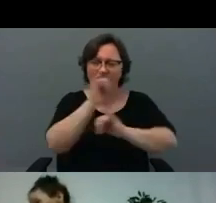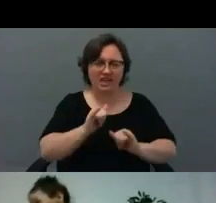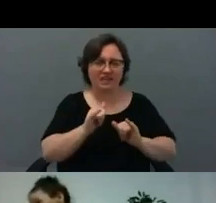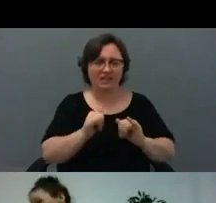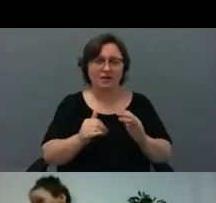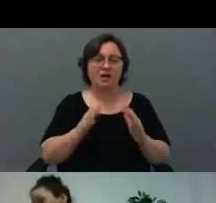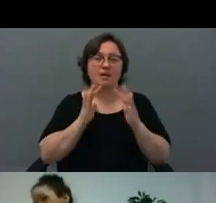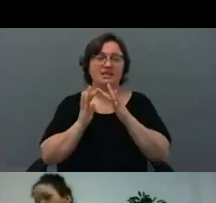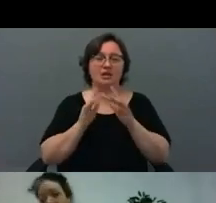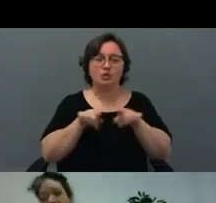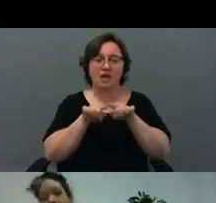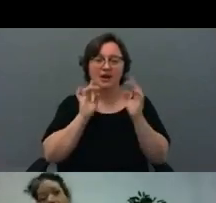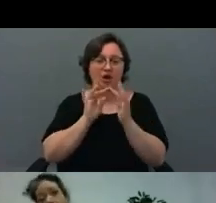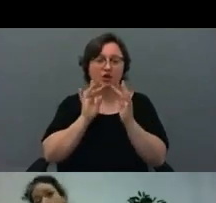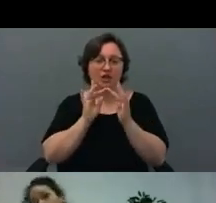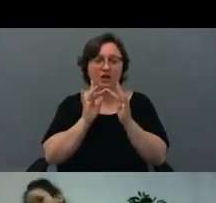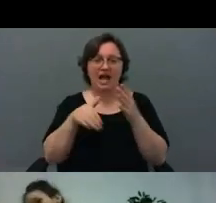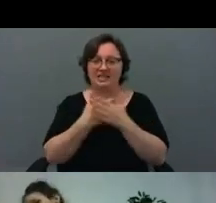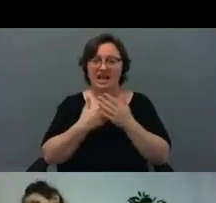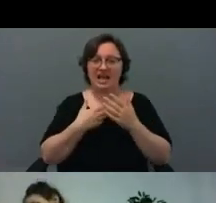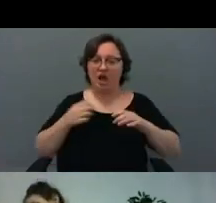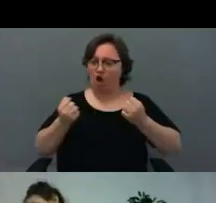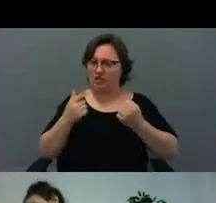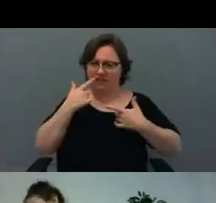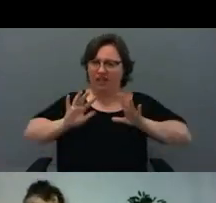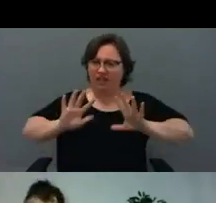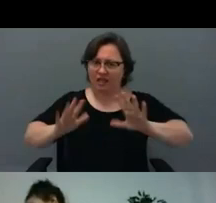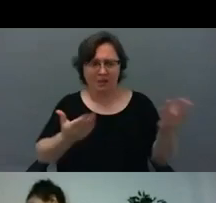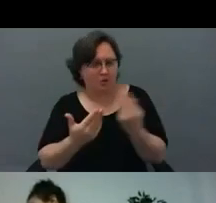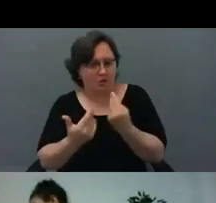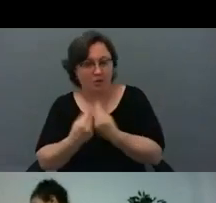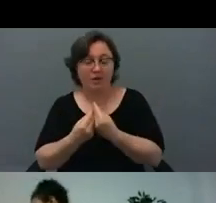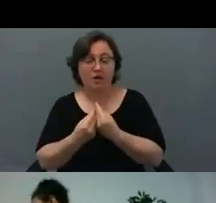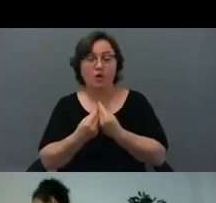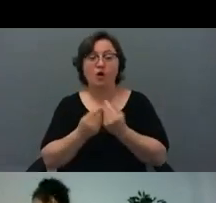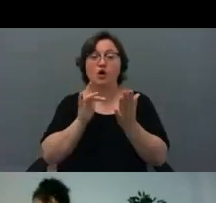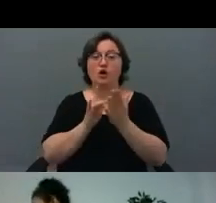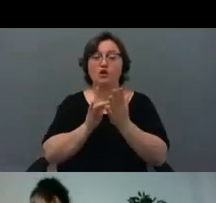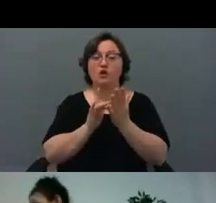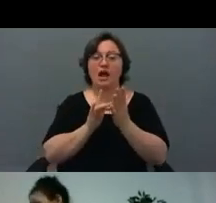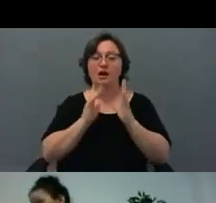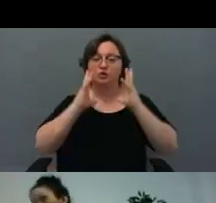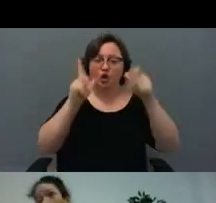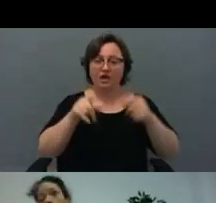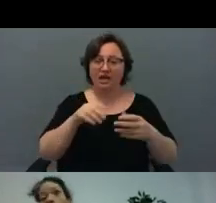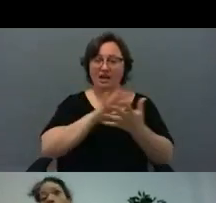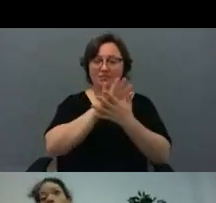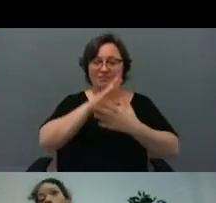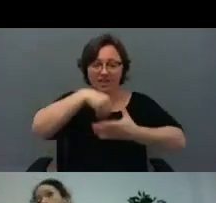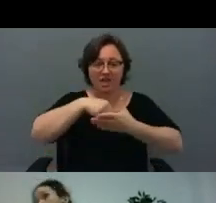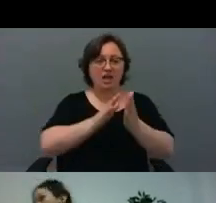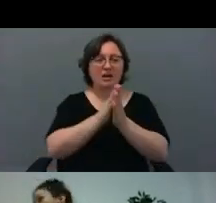por las manos y te empuja hacia el coche. Diciendo, vámonos ya. Pero luego cuando vuelve no es una situación de drama, no es